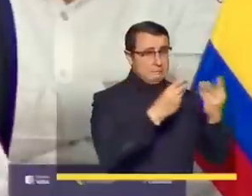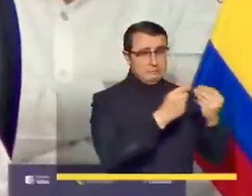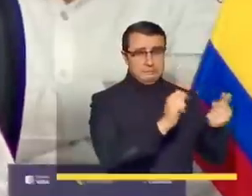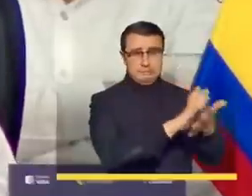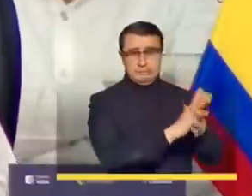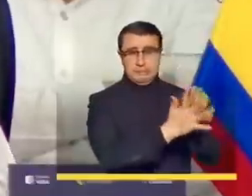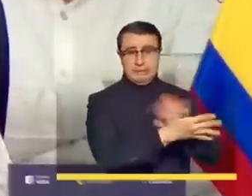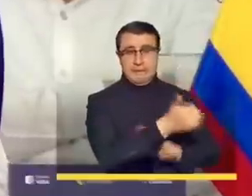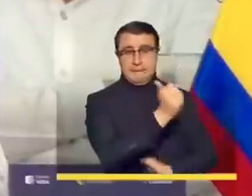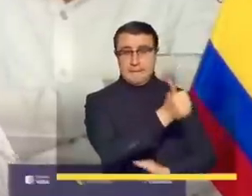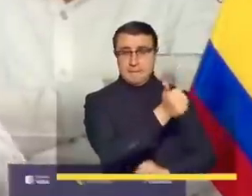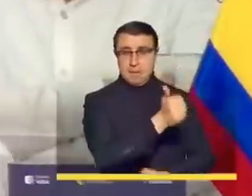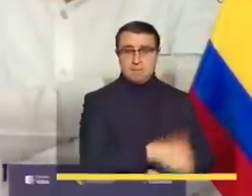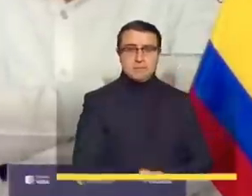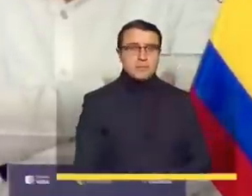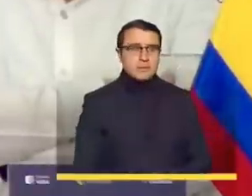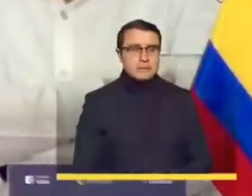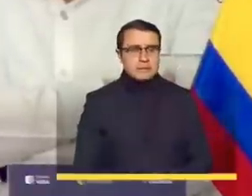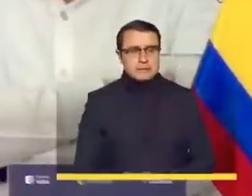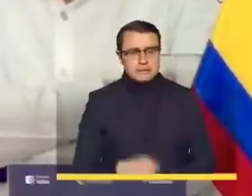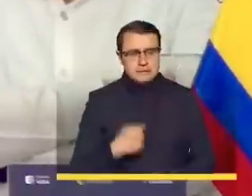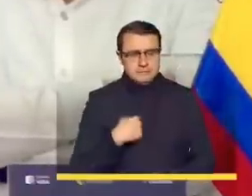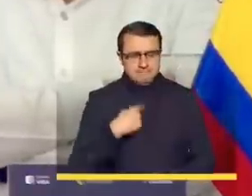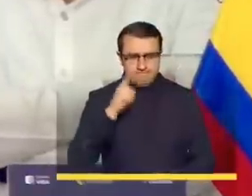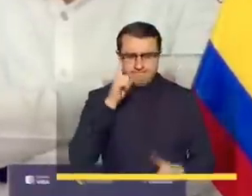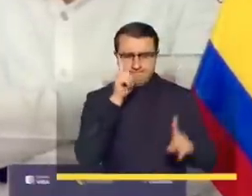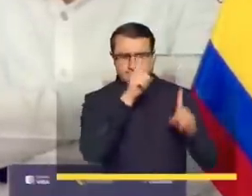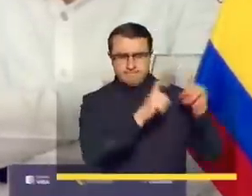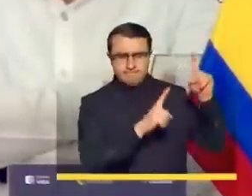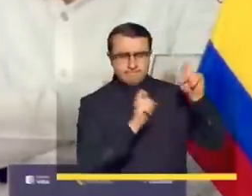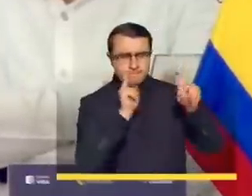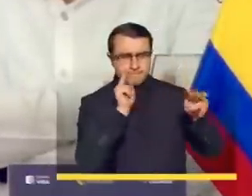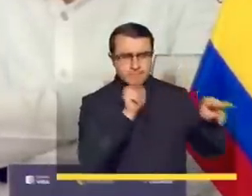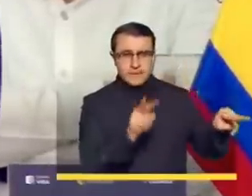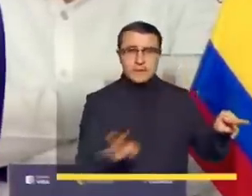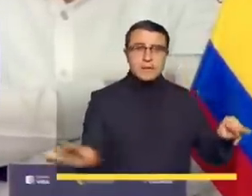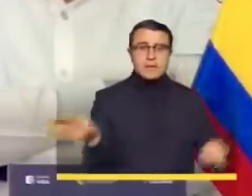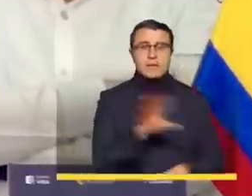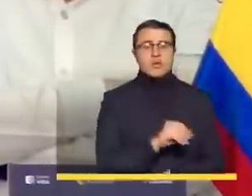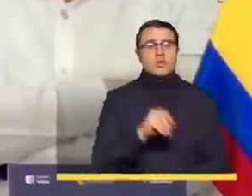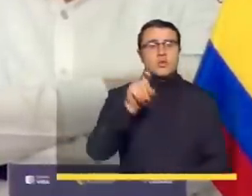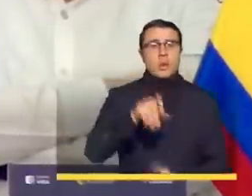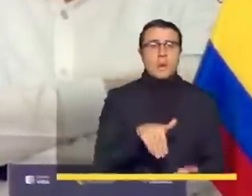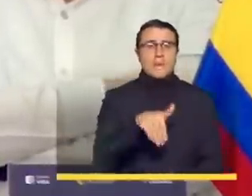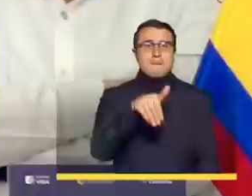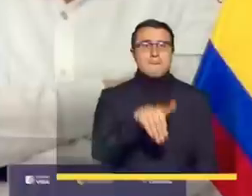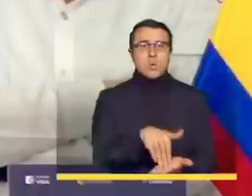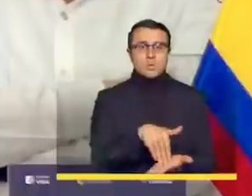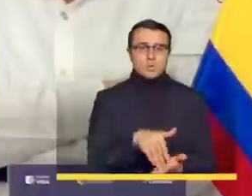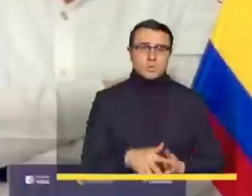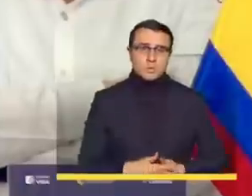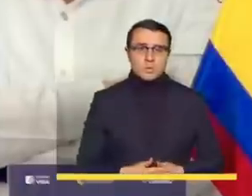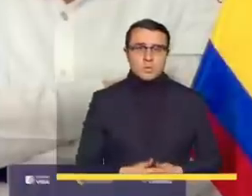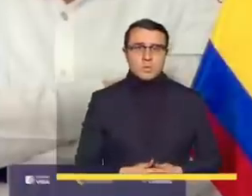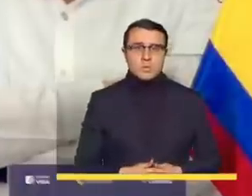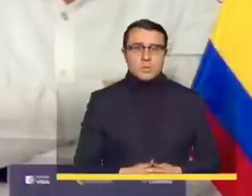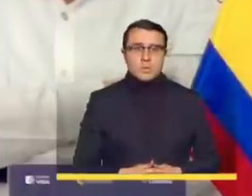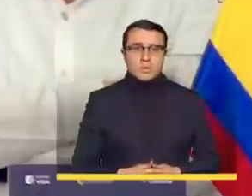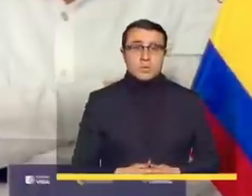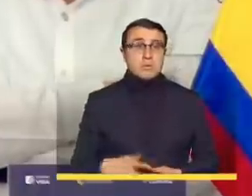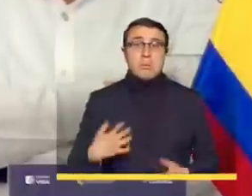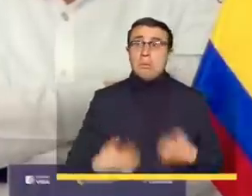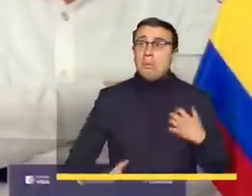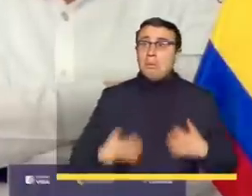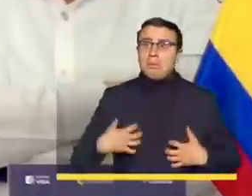coincidencia, eso llama a una reflexión y a unas posiciones que tenemos que tomar sin